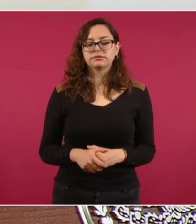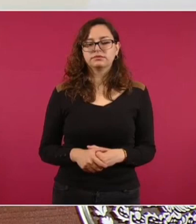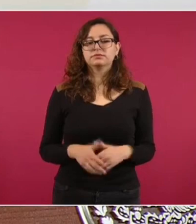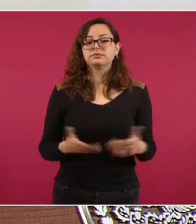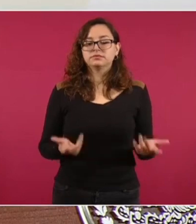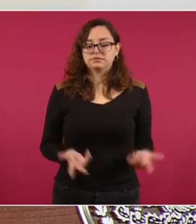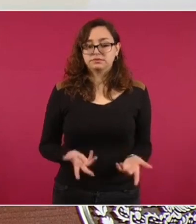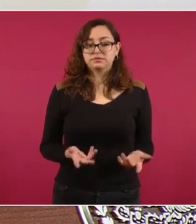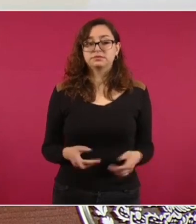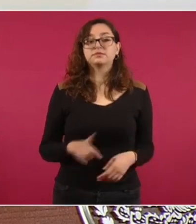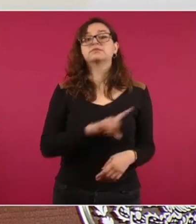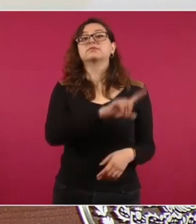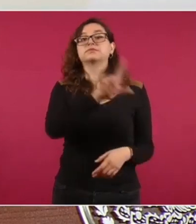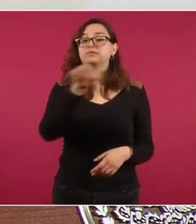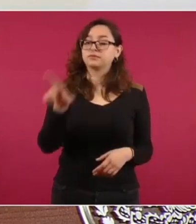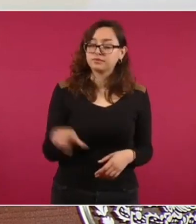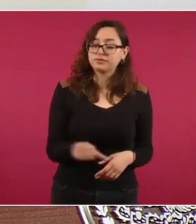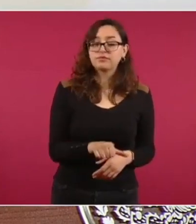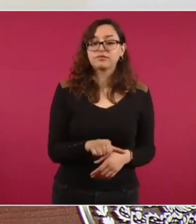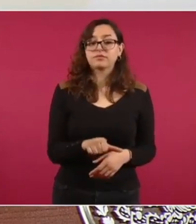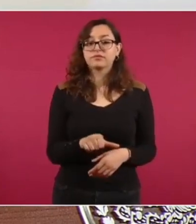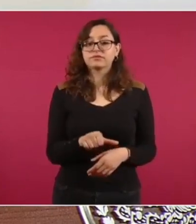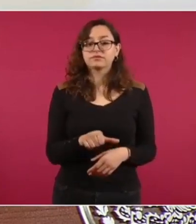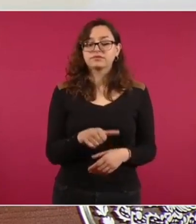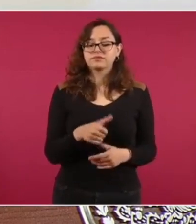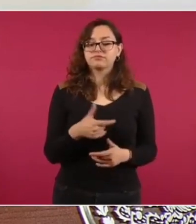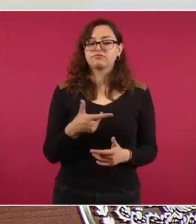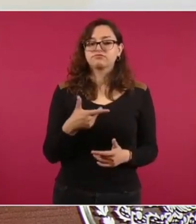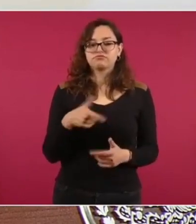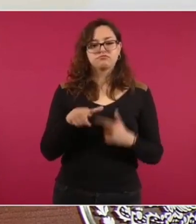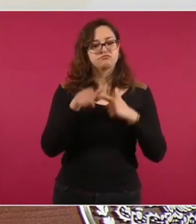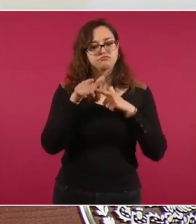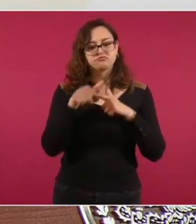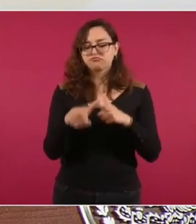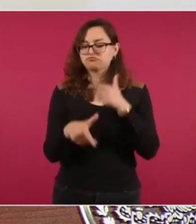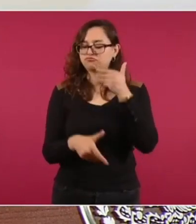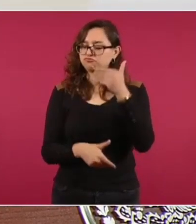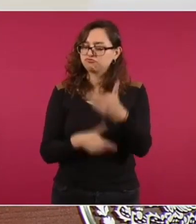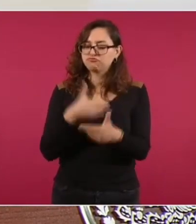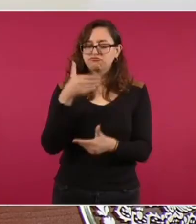Y luego se